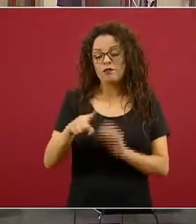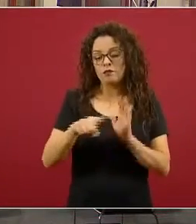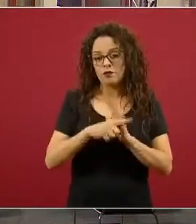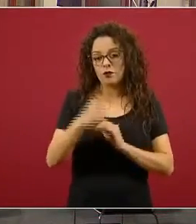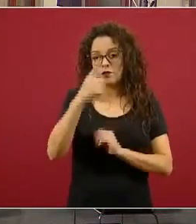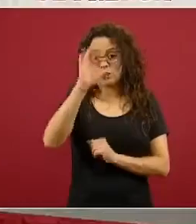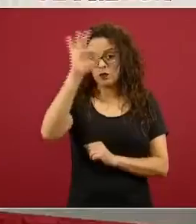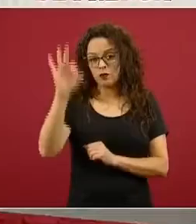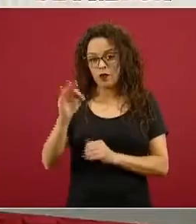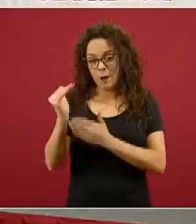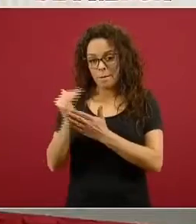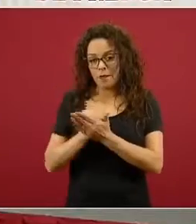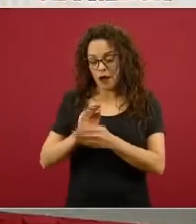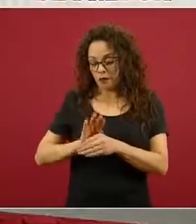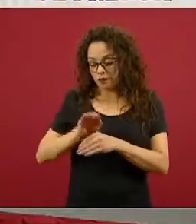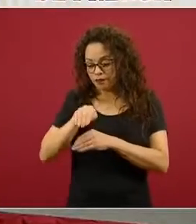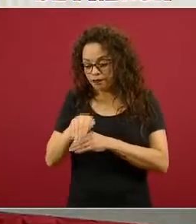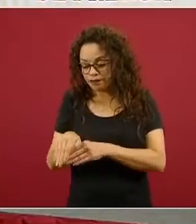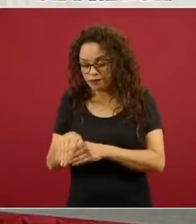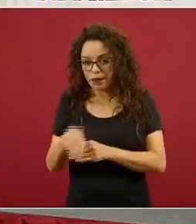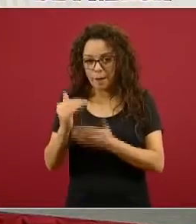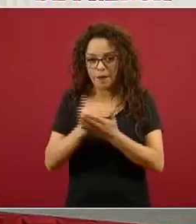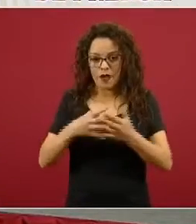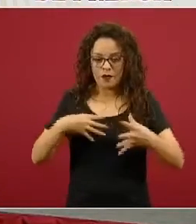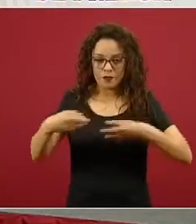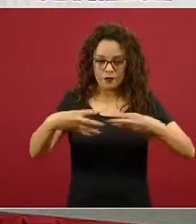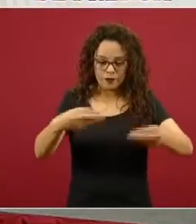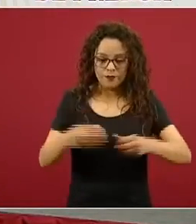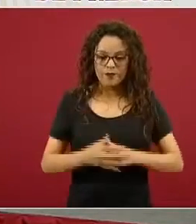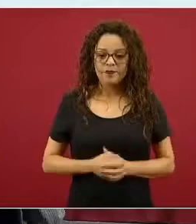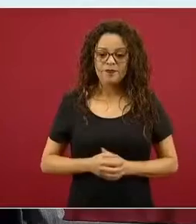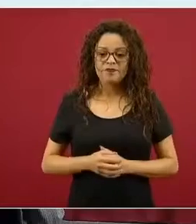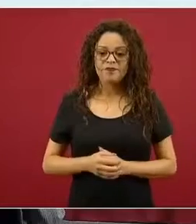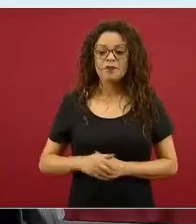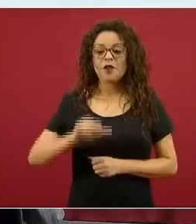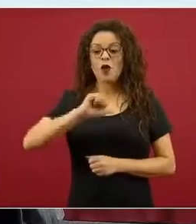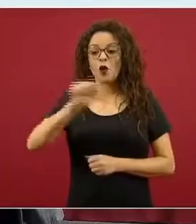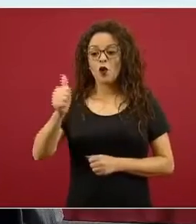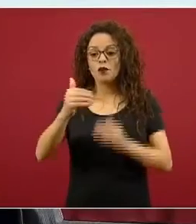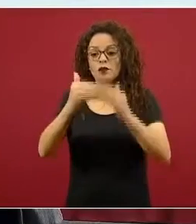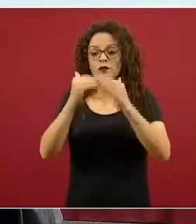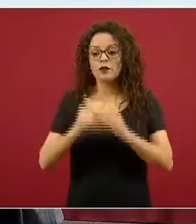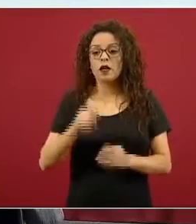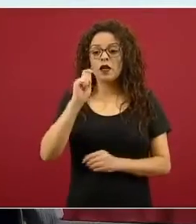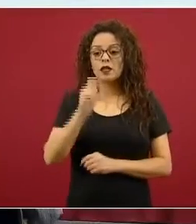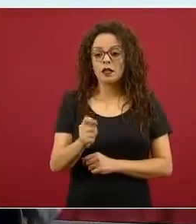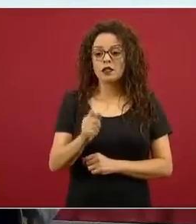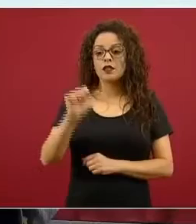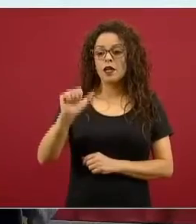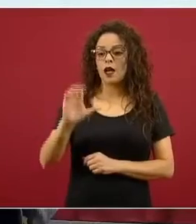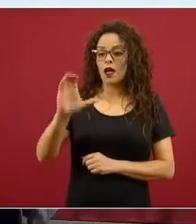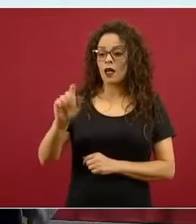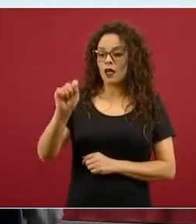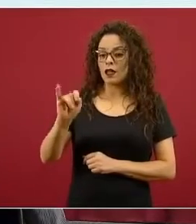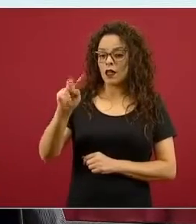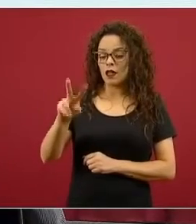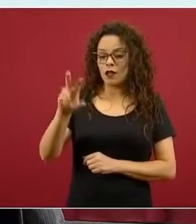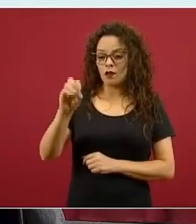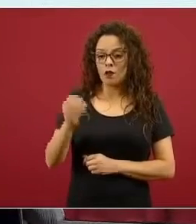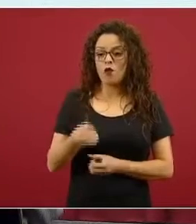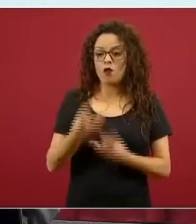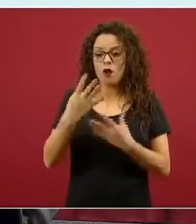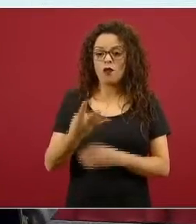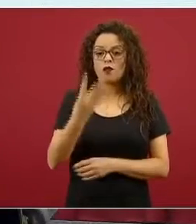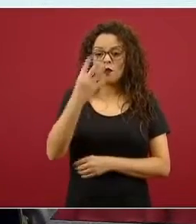1%. El otro componente seguimos con esta proporción de casos activos de los últimos 14 días del